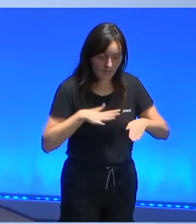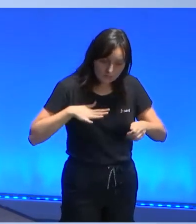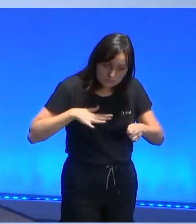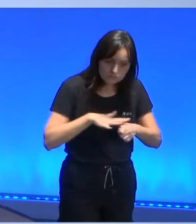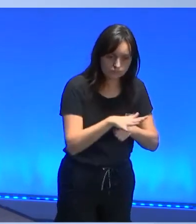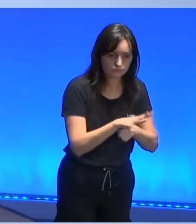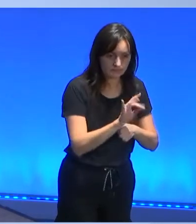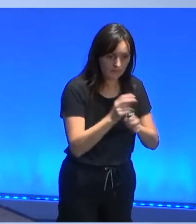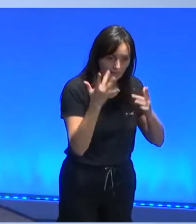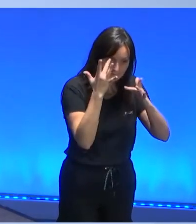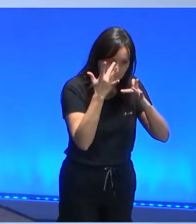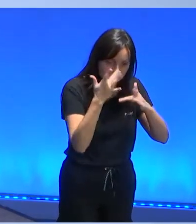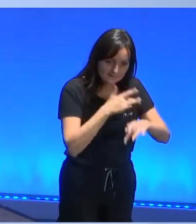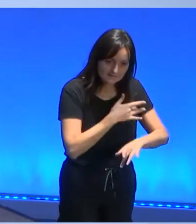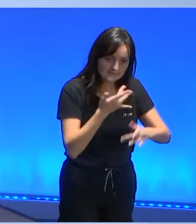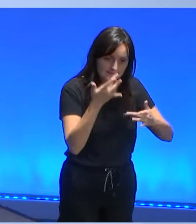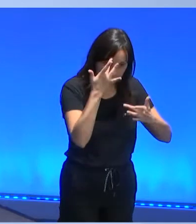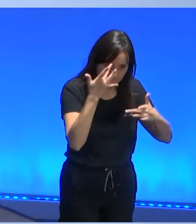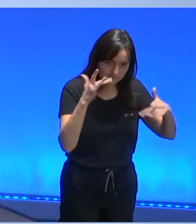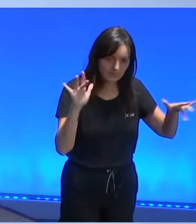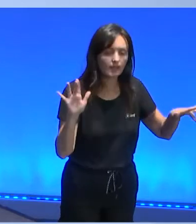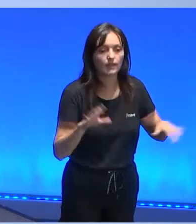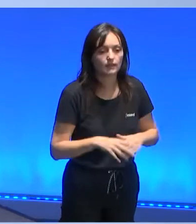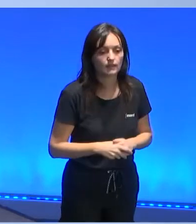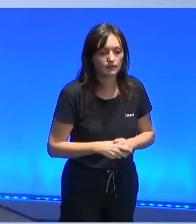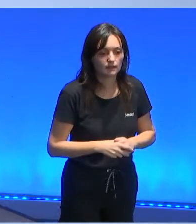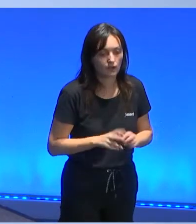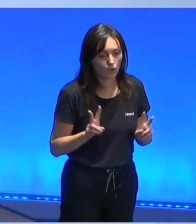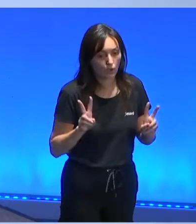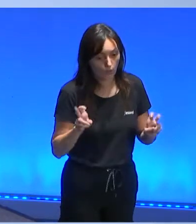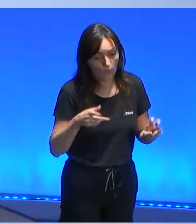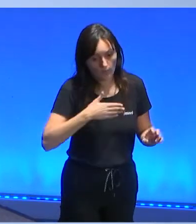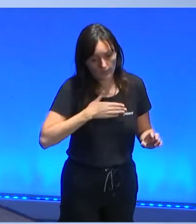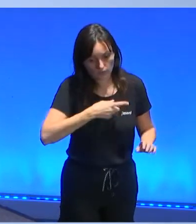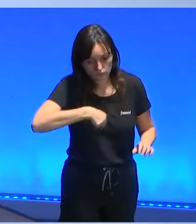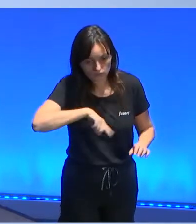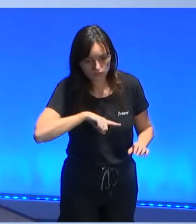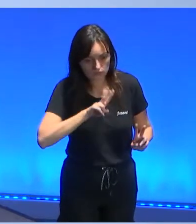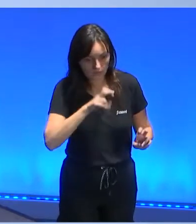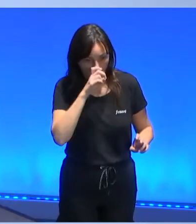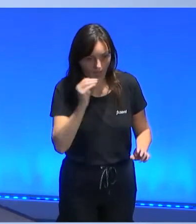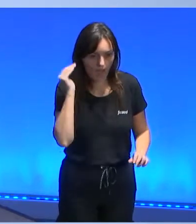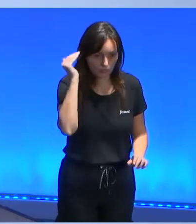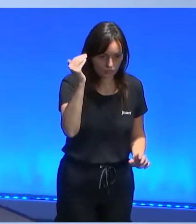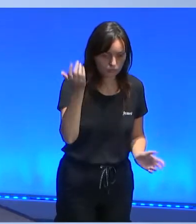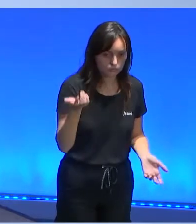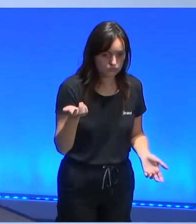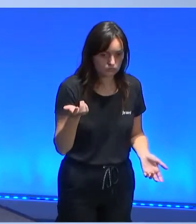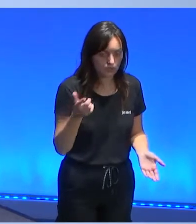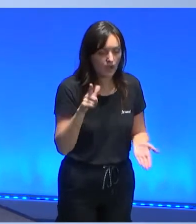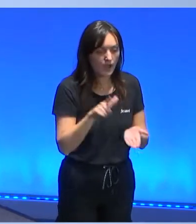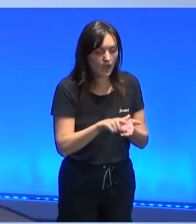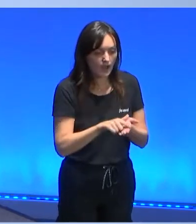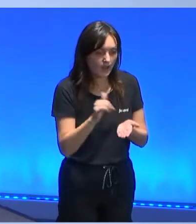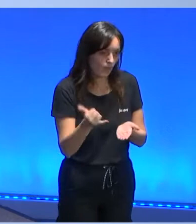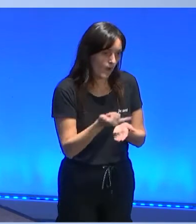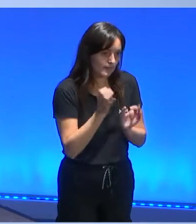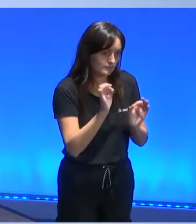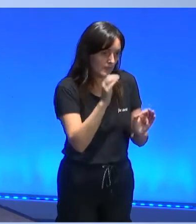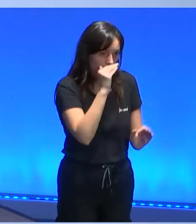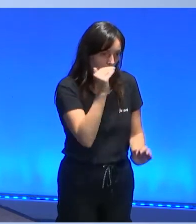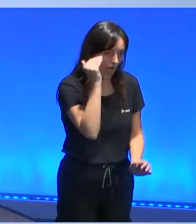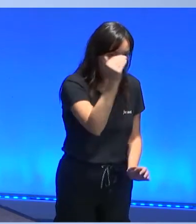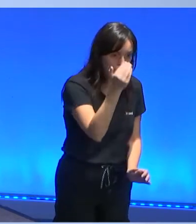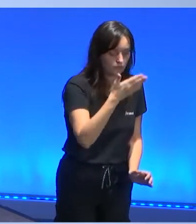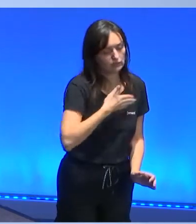esta sensibilidad, de este nuevo paradigma, nuevo para nosotros, los adultos, con lenguaje adultocéntrico, que